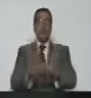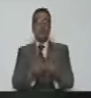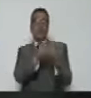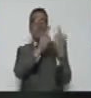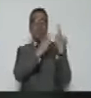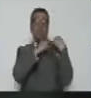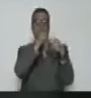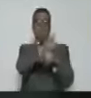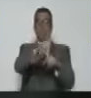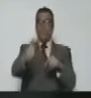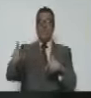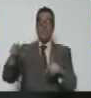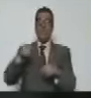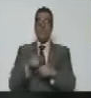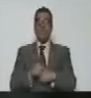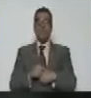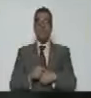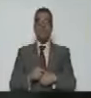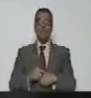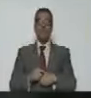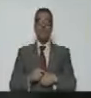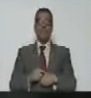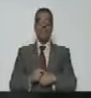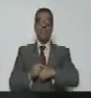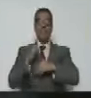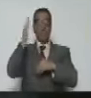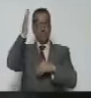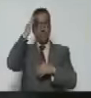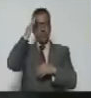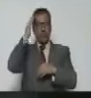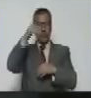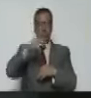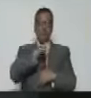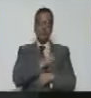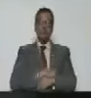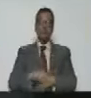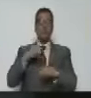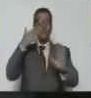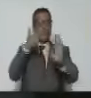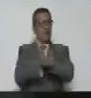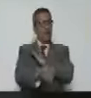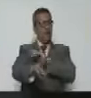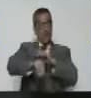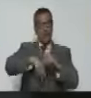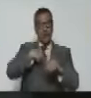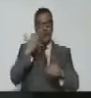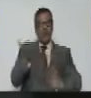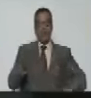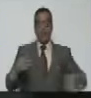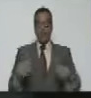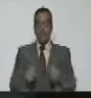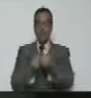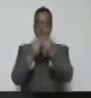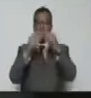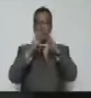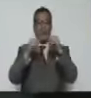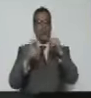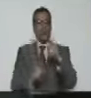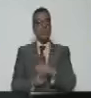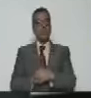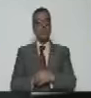corresponsabilidad. Corresponsabilidad, comprensión, lo que significa que podamos juntos y juntas